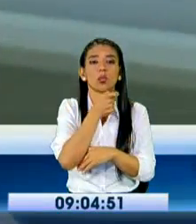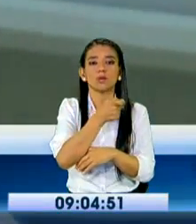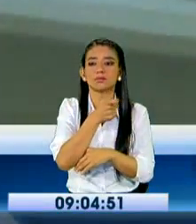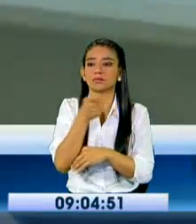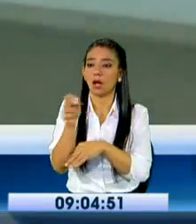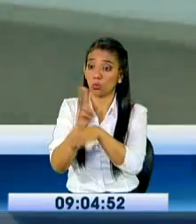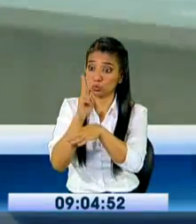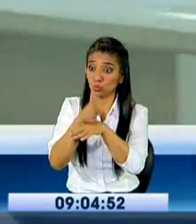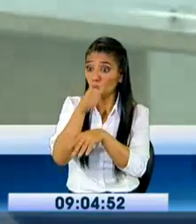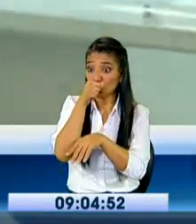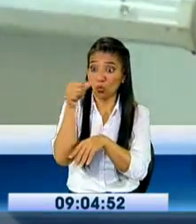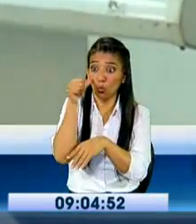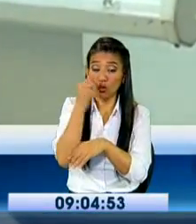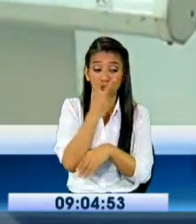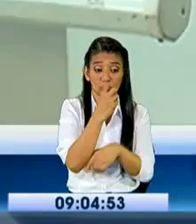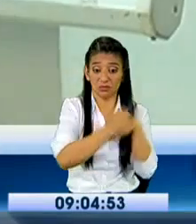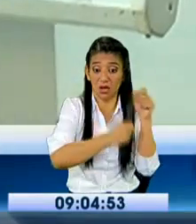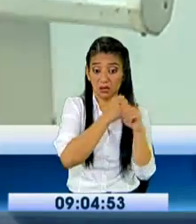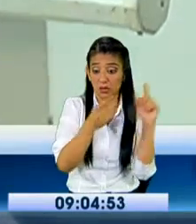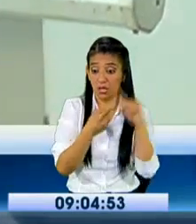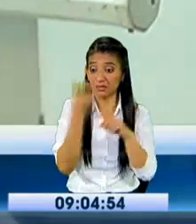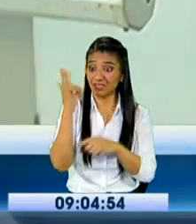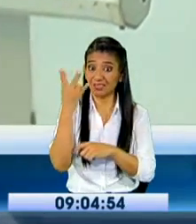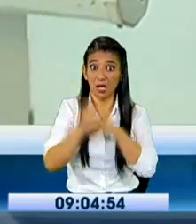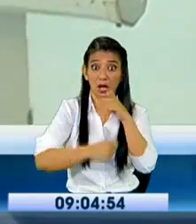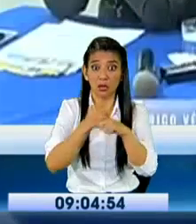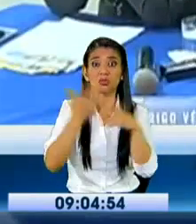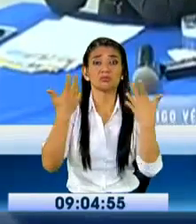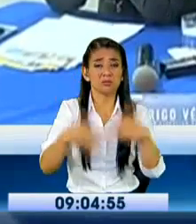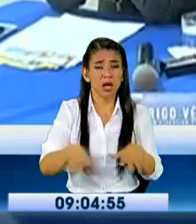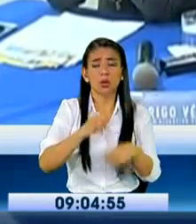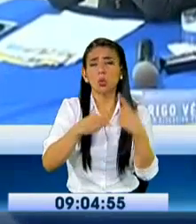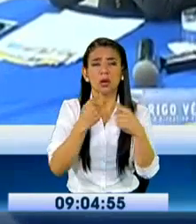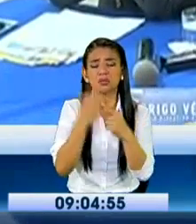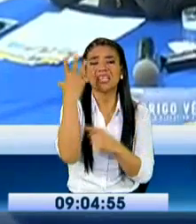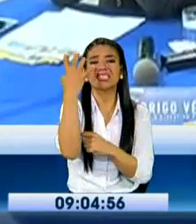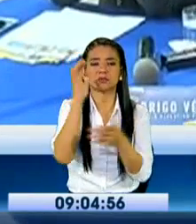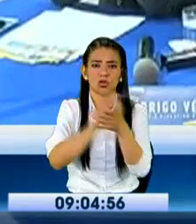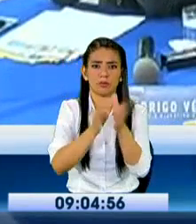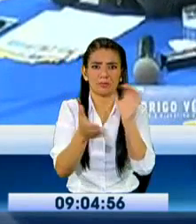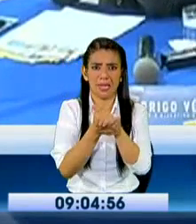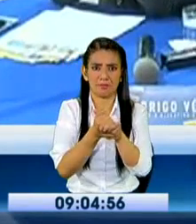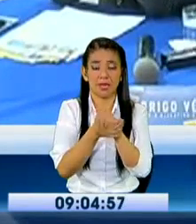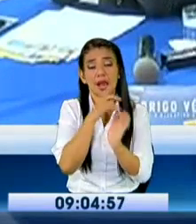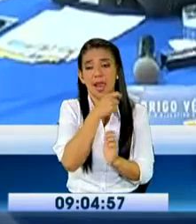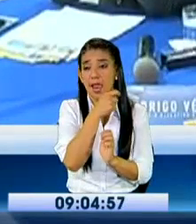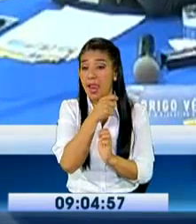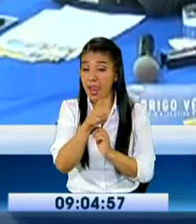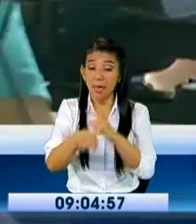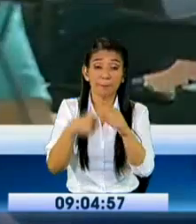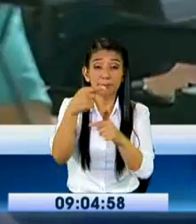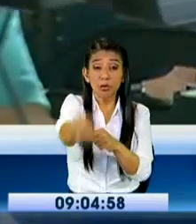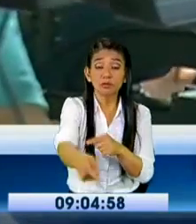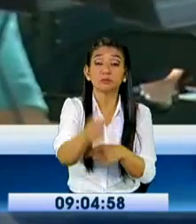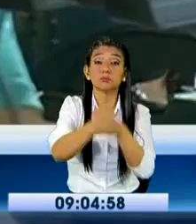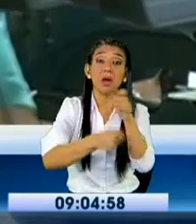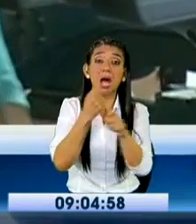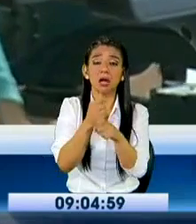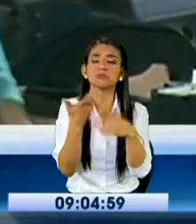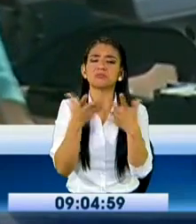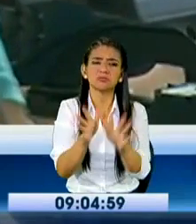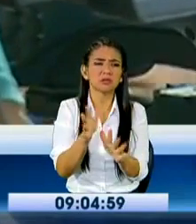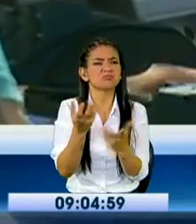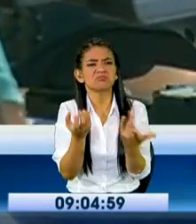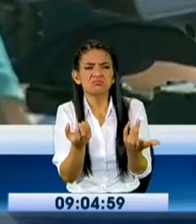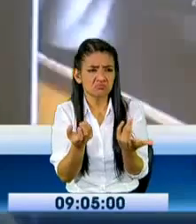en estudiantes de 12 a 17 años se llevará a cabo el 15 de noviembre. Con ello, el próximo año se podrá determinar